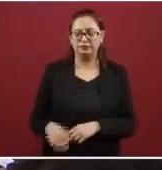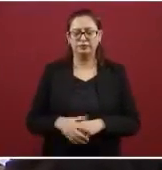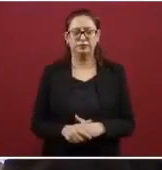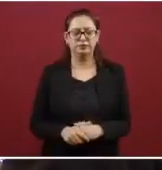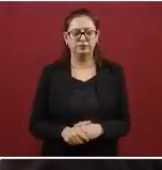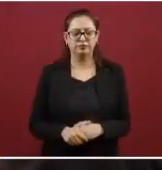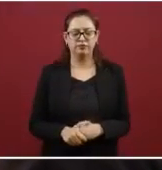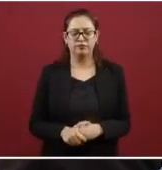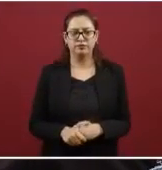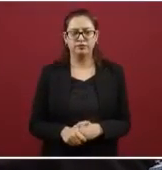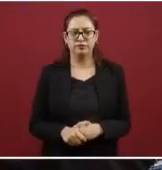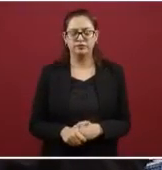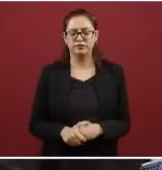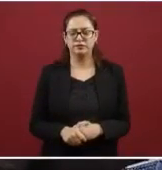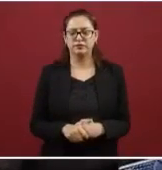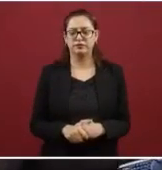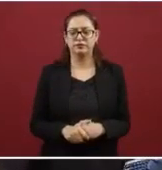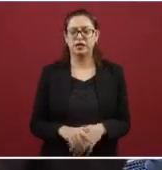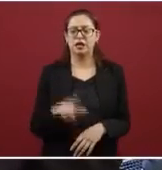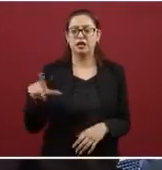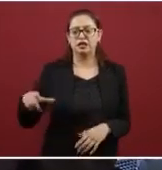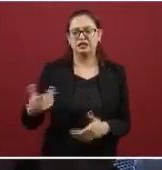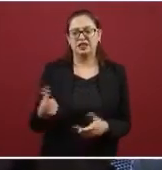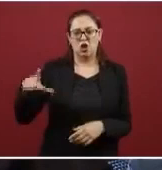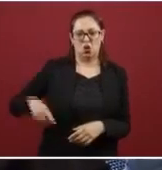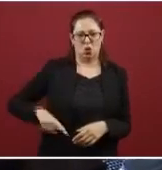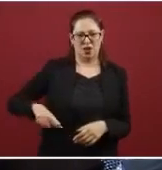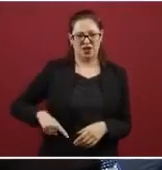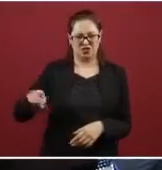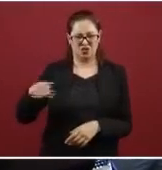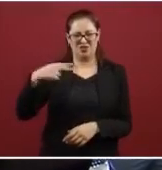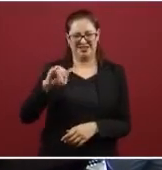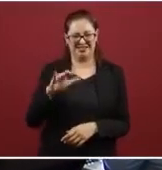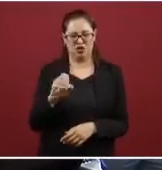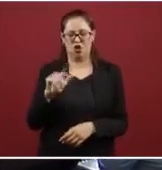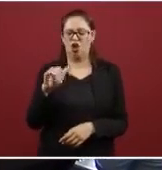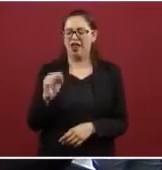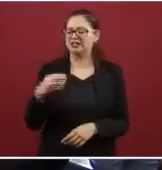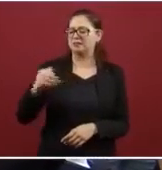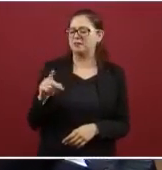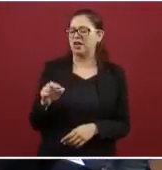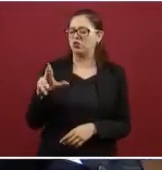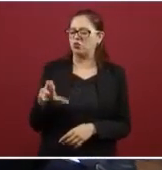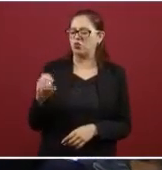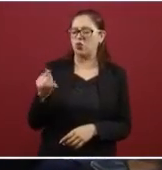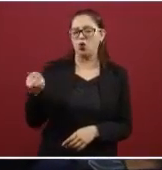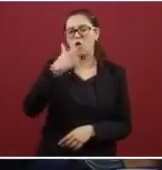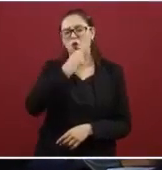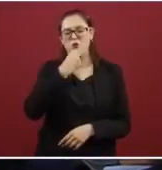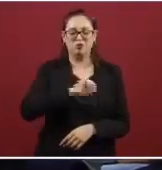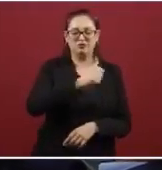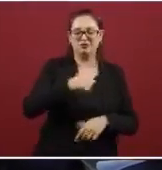que está denunciando el gobierno de Nicolás Maduro y este llamamiento a salir a las calles, a los militares y